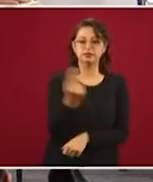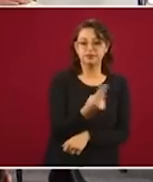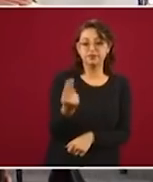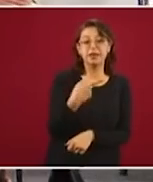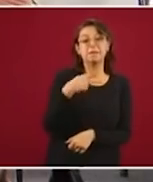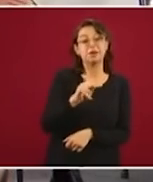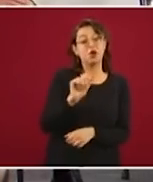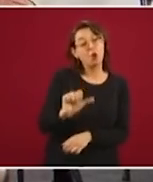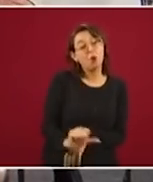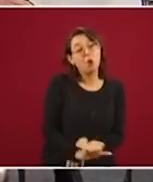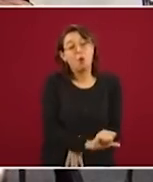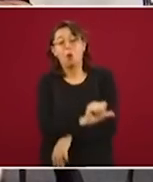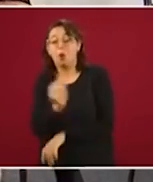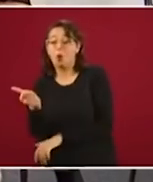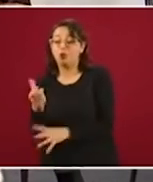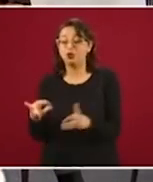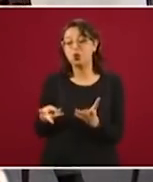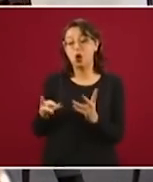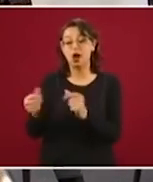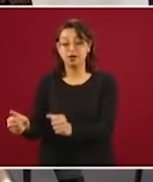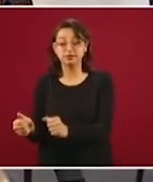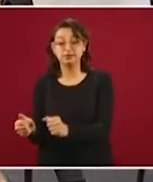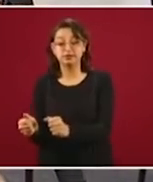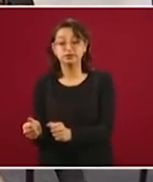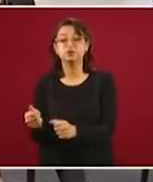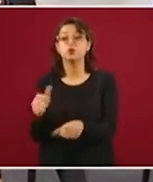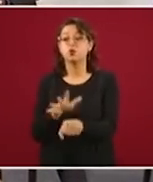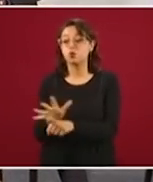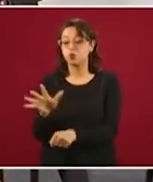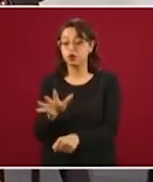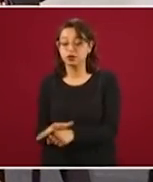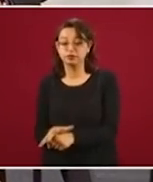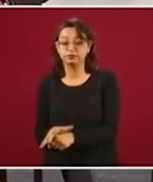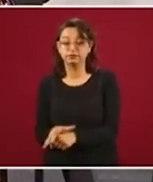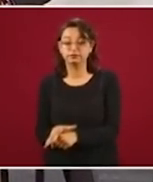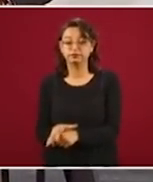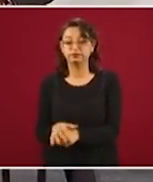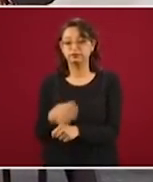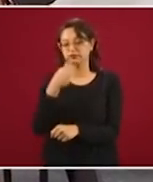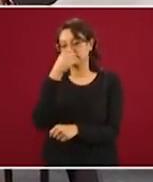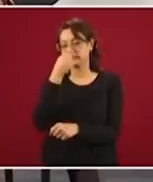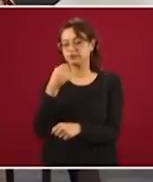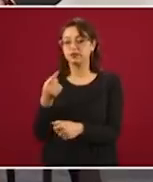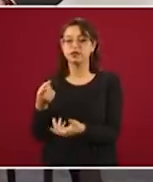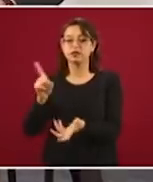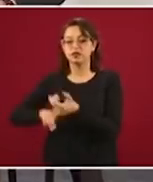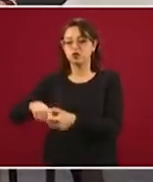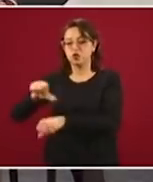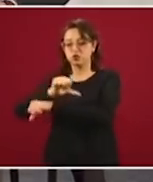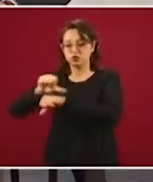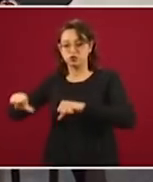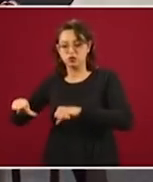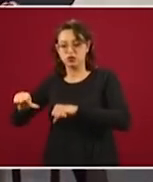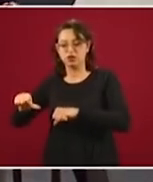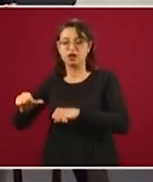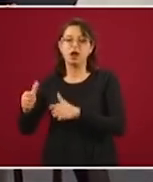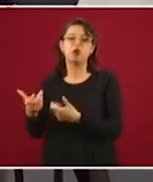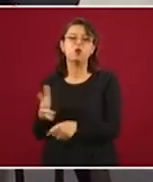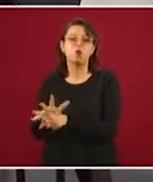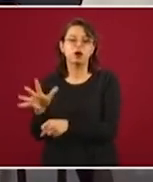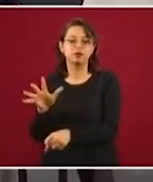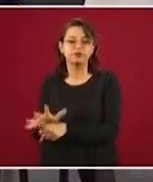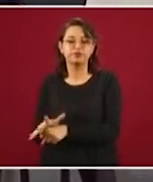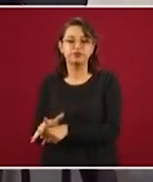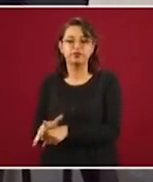hay un gasto muy particular de algunos insumos, por ejemplo, para cirugías. Un ejemplo muy clásico son